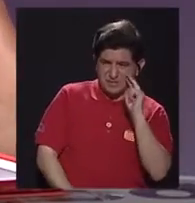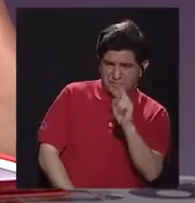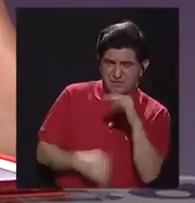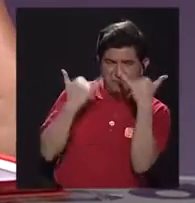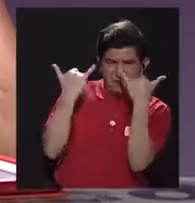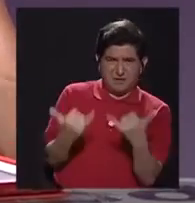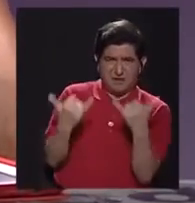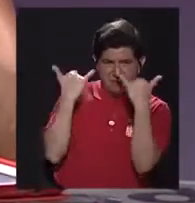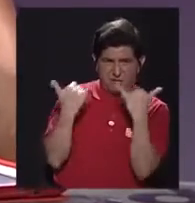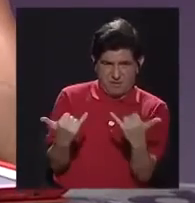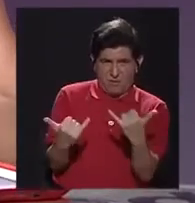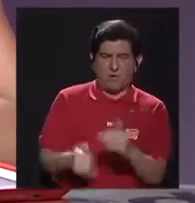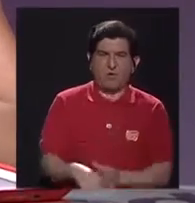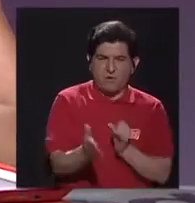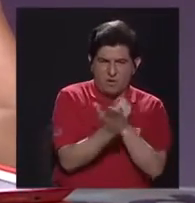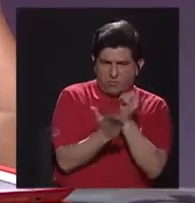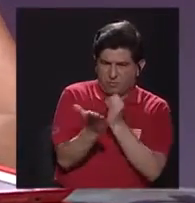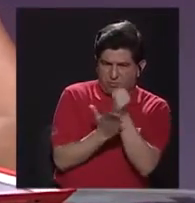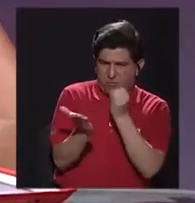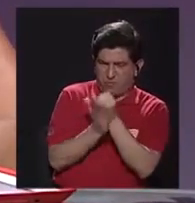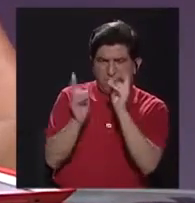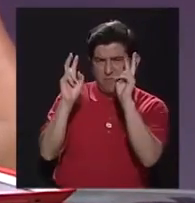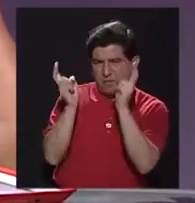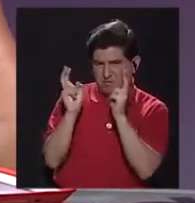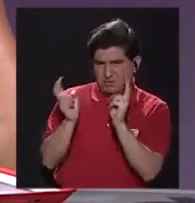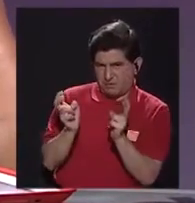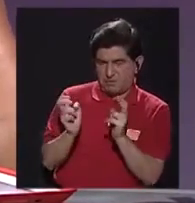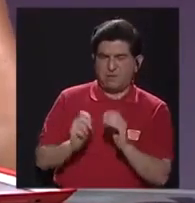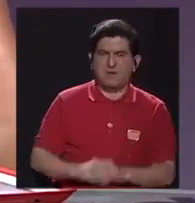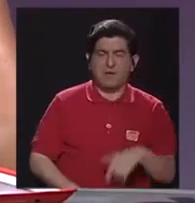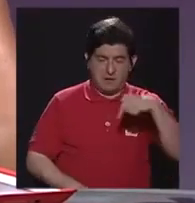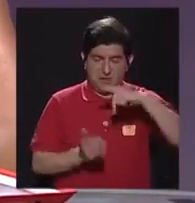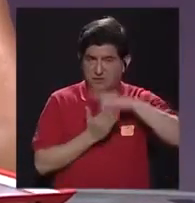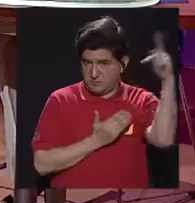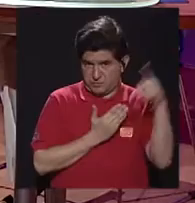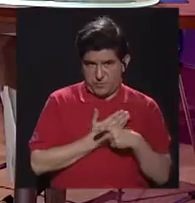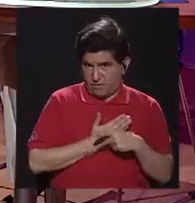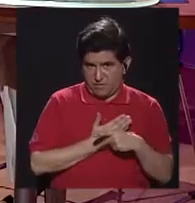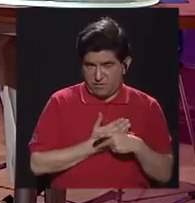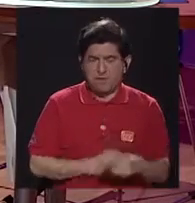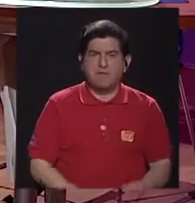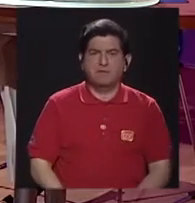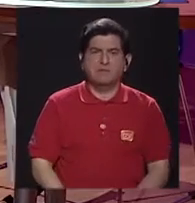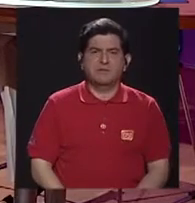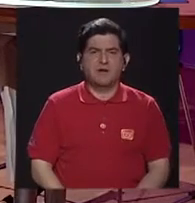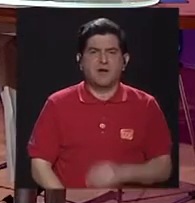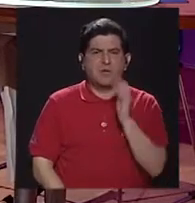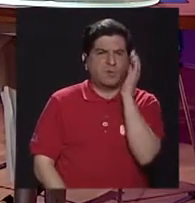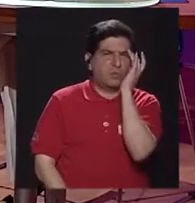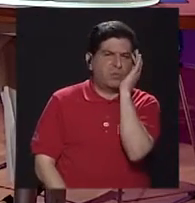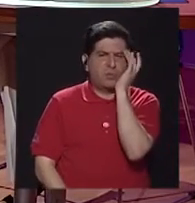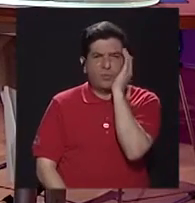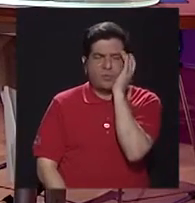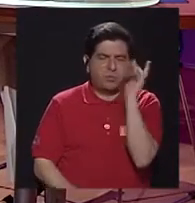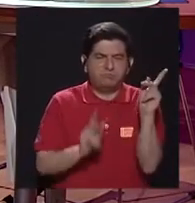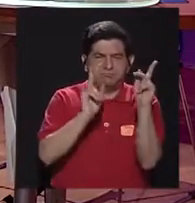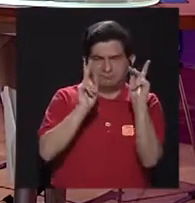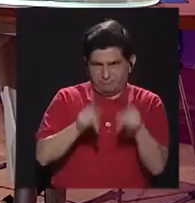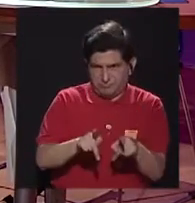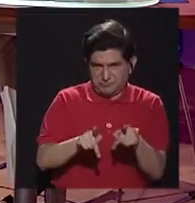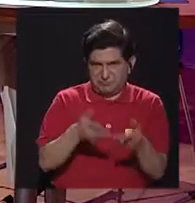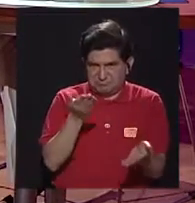ahora haciendo investigación sobre el tema para el programa, la preocupación de algunas